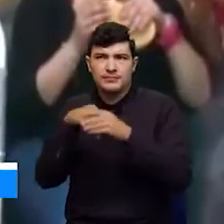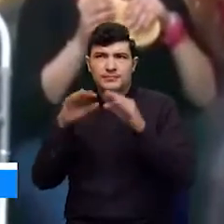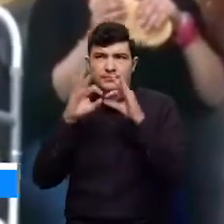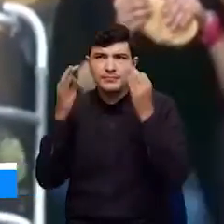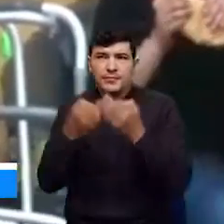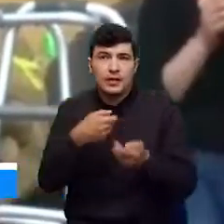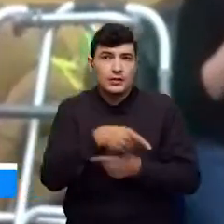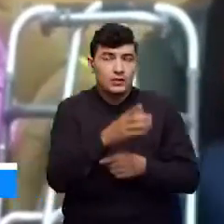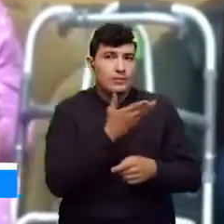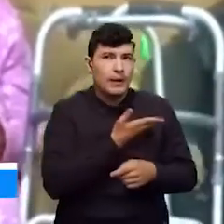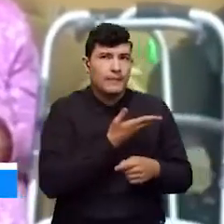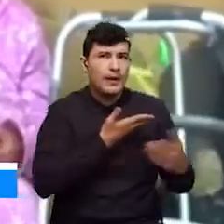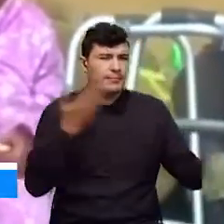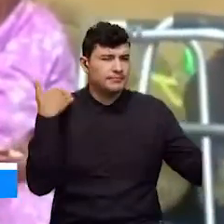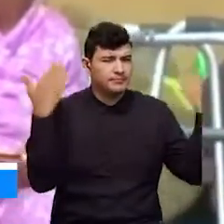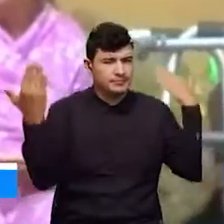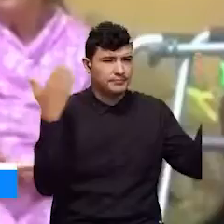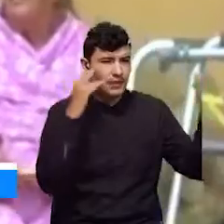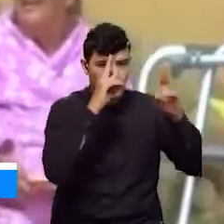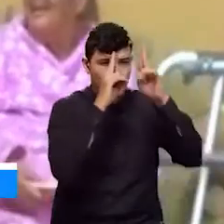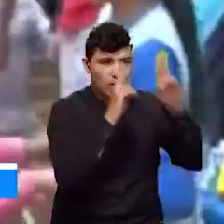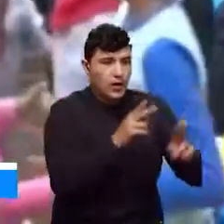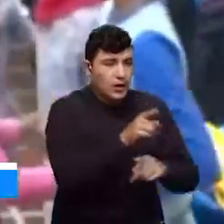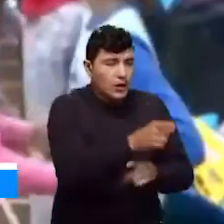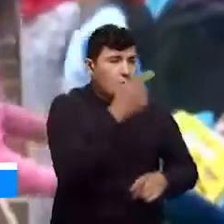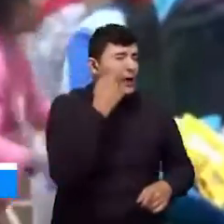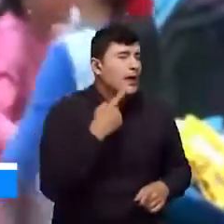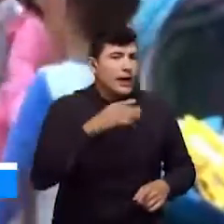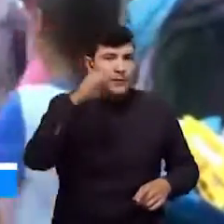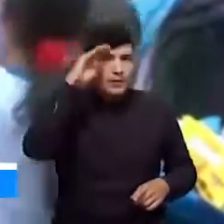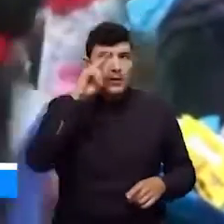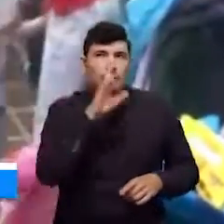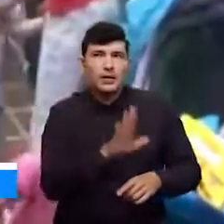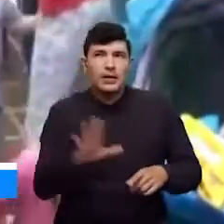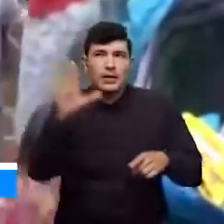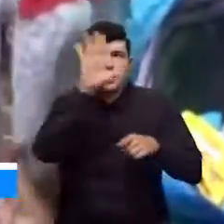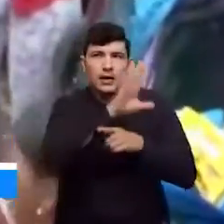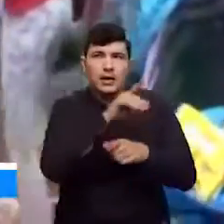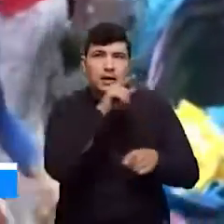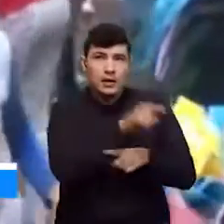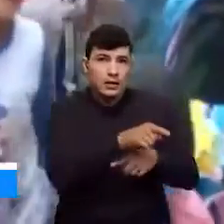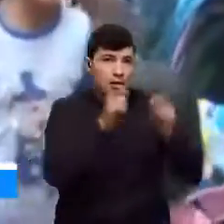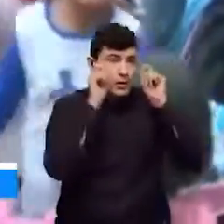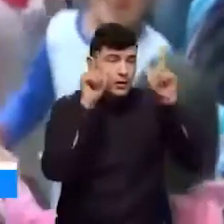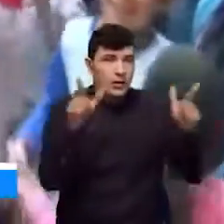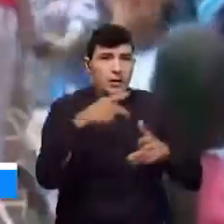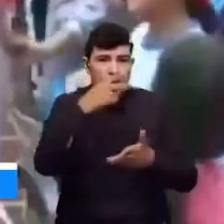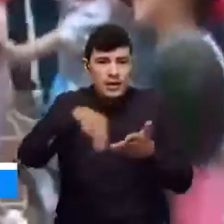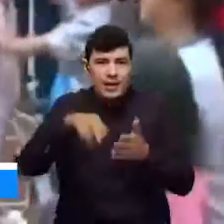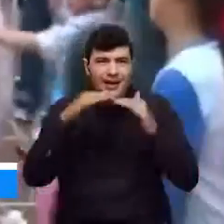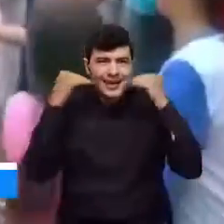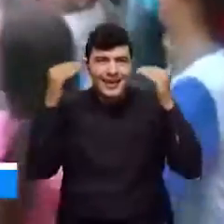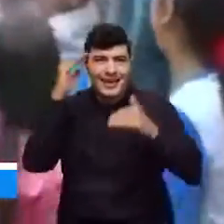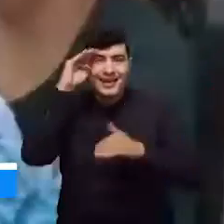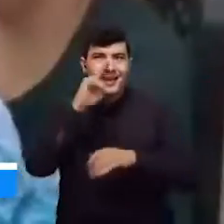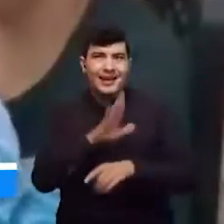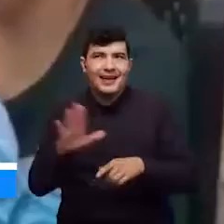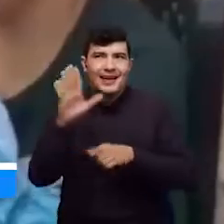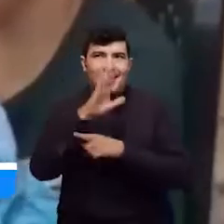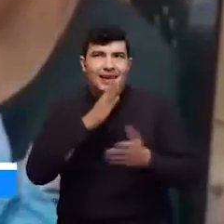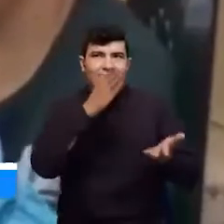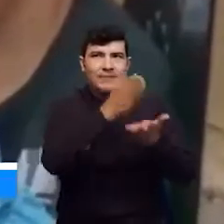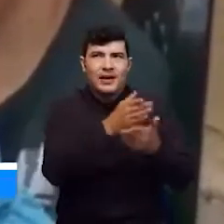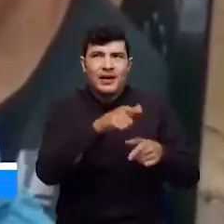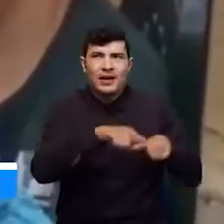Las madres rurales fueron homenajeadas en su día por la Policía Nacional. La sorpresa de la risoterapia policial llegó hasta el sector